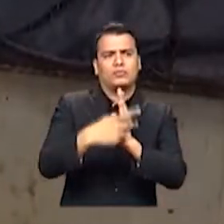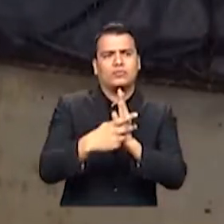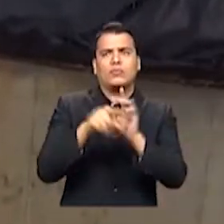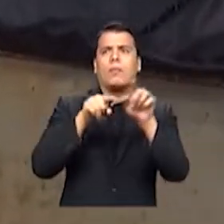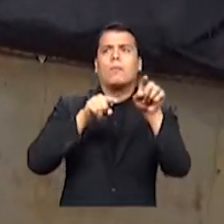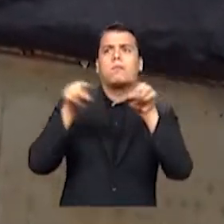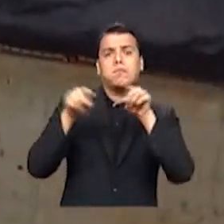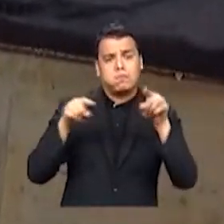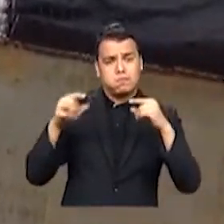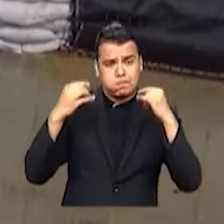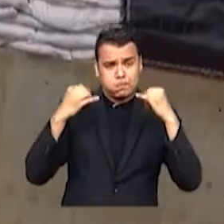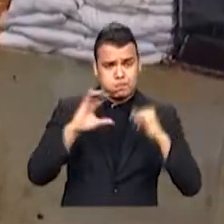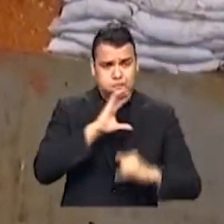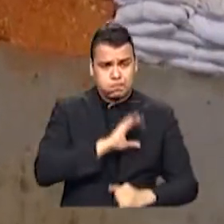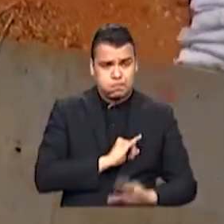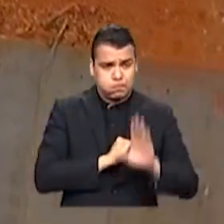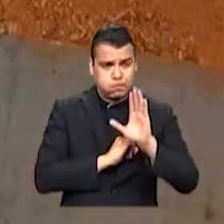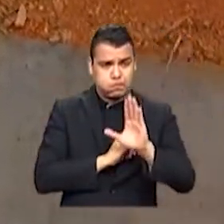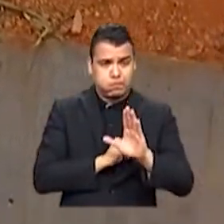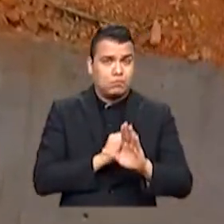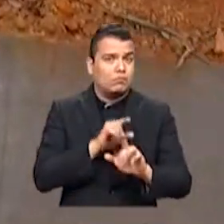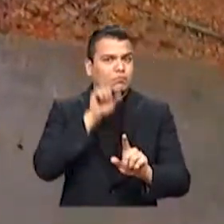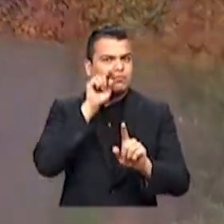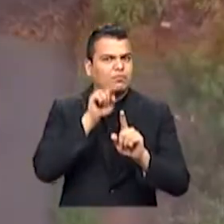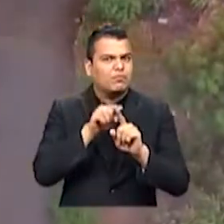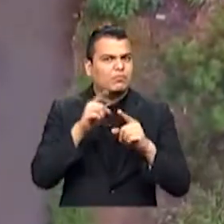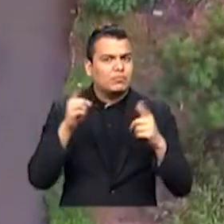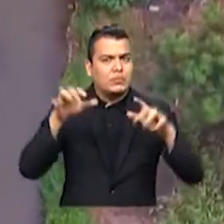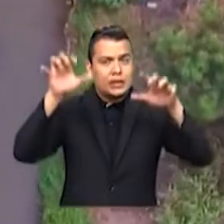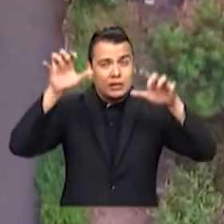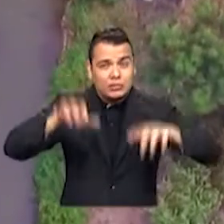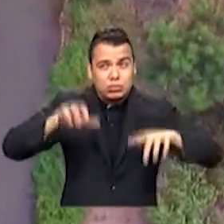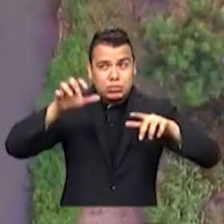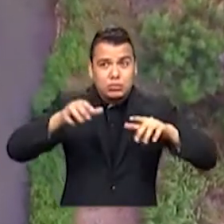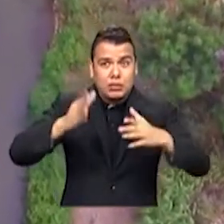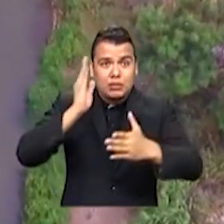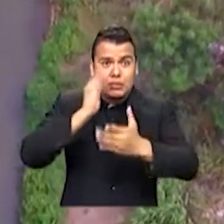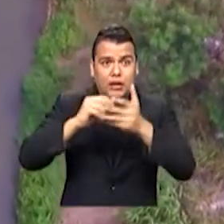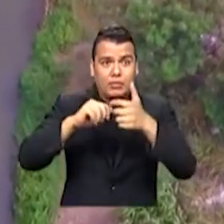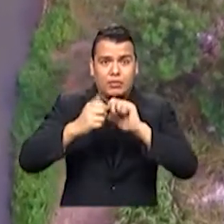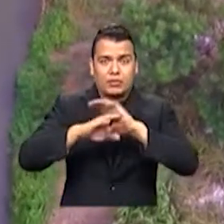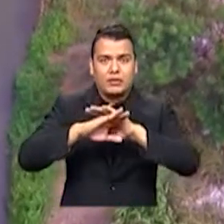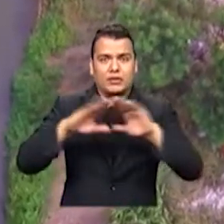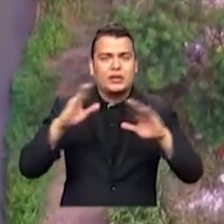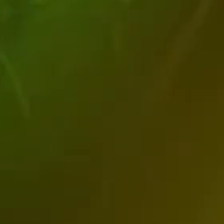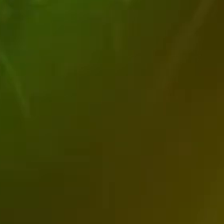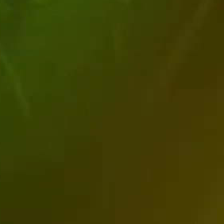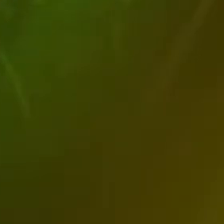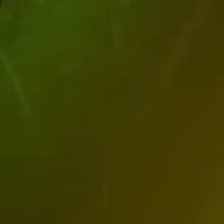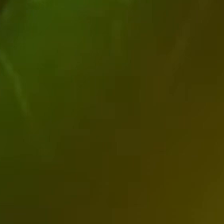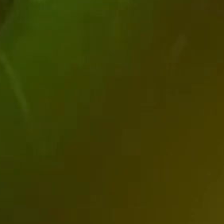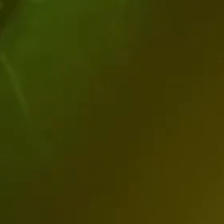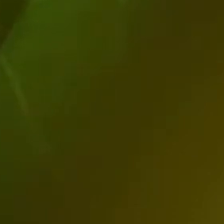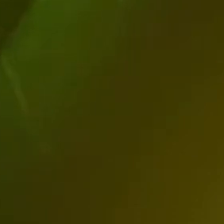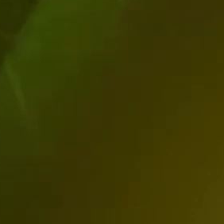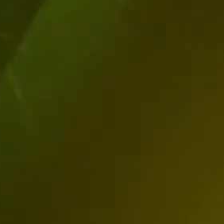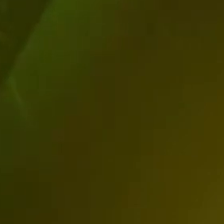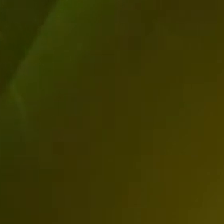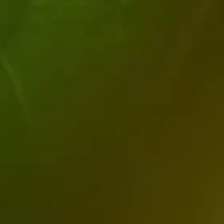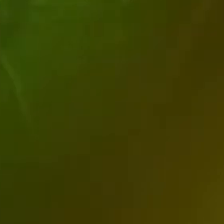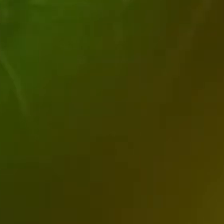y mitigación de riesgo de desastres en época de invierno en las comunas 2, 4, 17, 18 y 20 de Santiago de Cali.